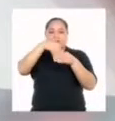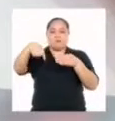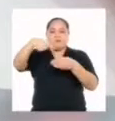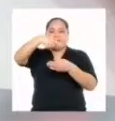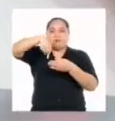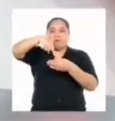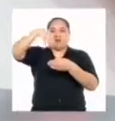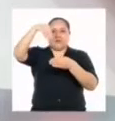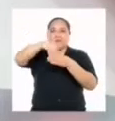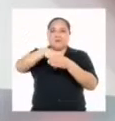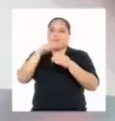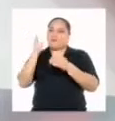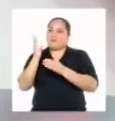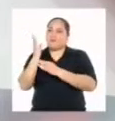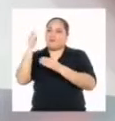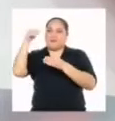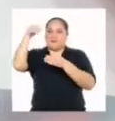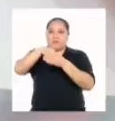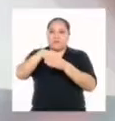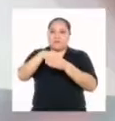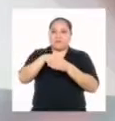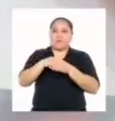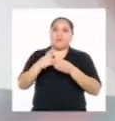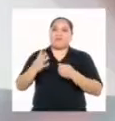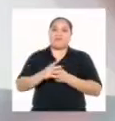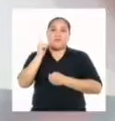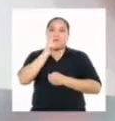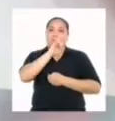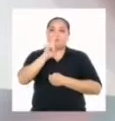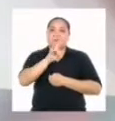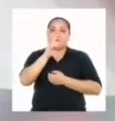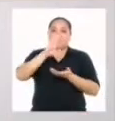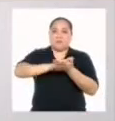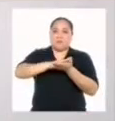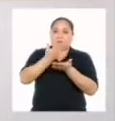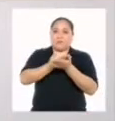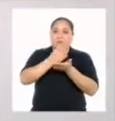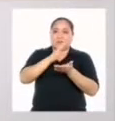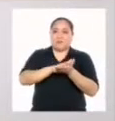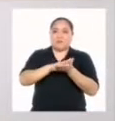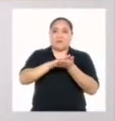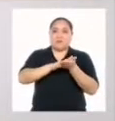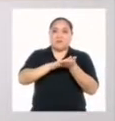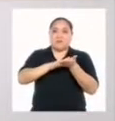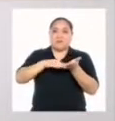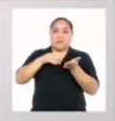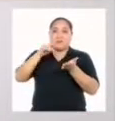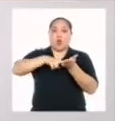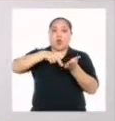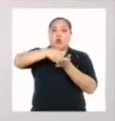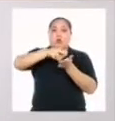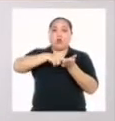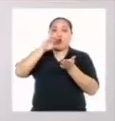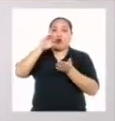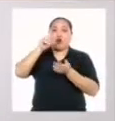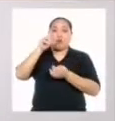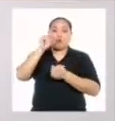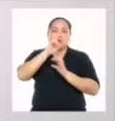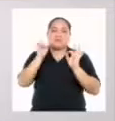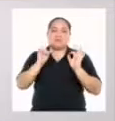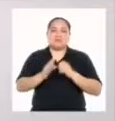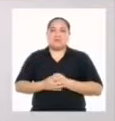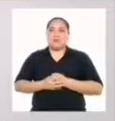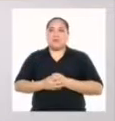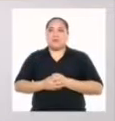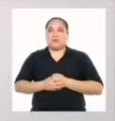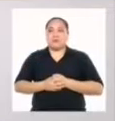que se usan para ensamblarse entre sí, ya que no se utiliza goma. Así es, Rebot, y en el diseño del